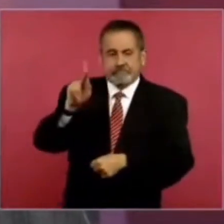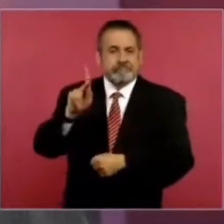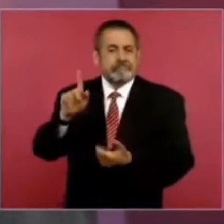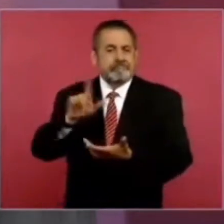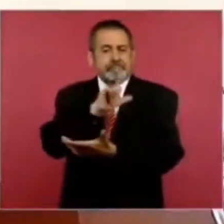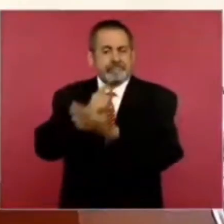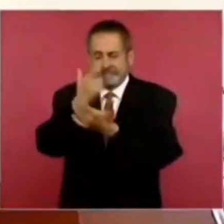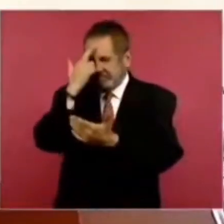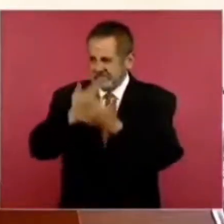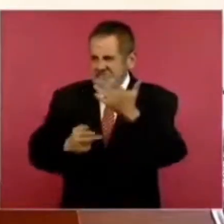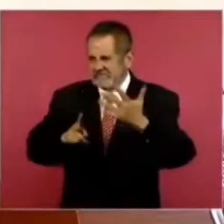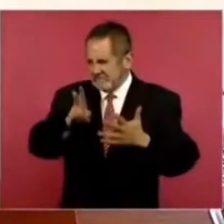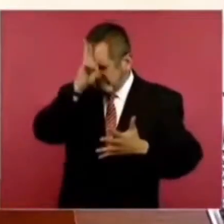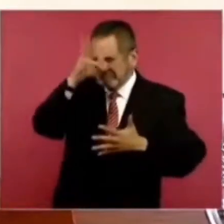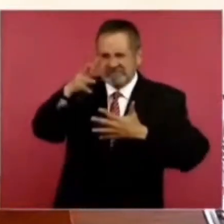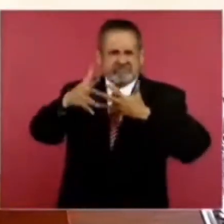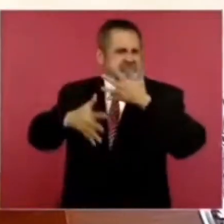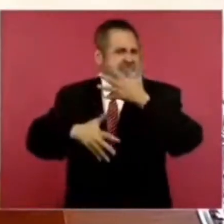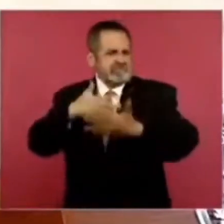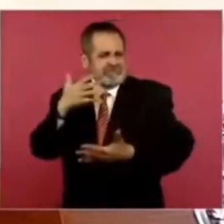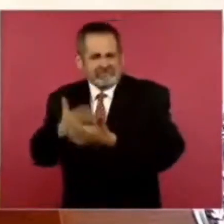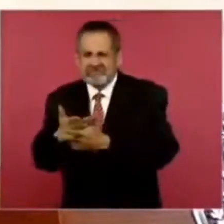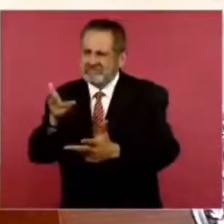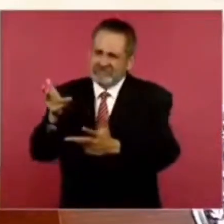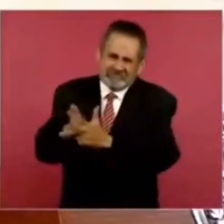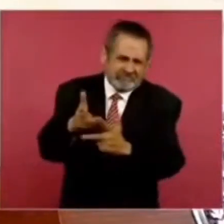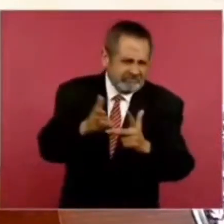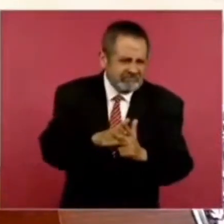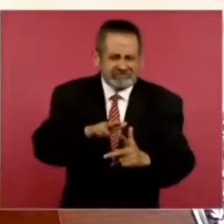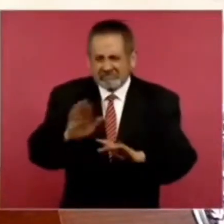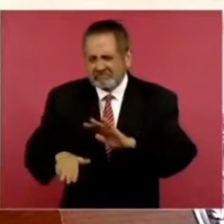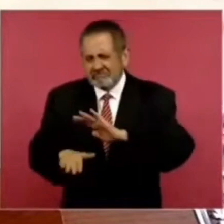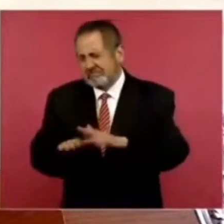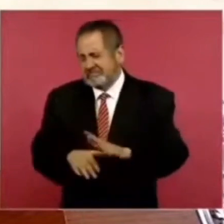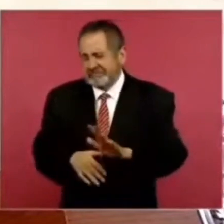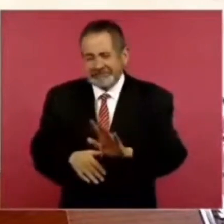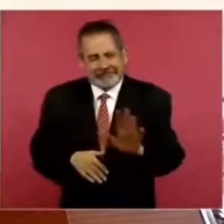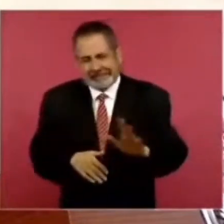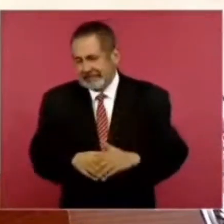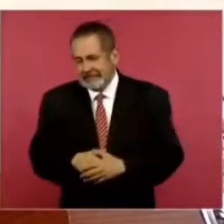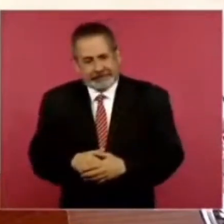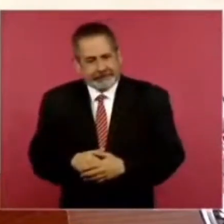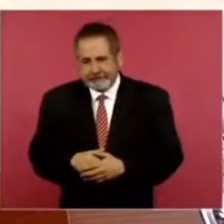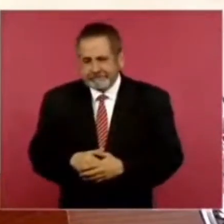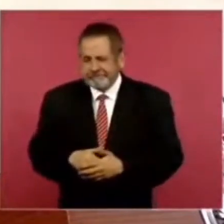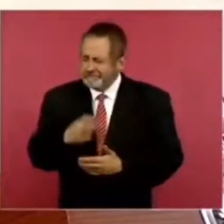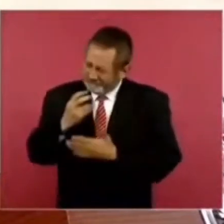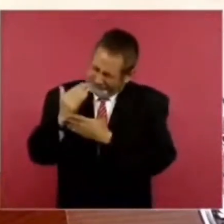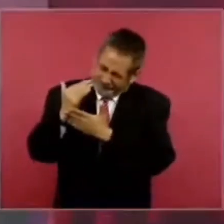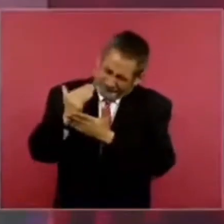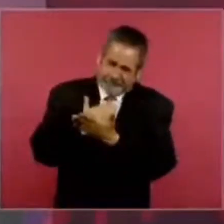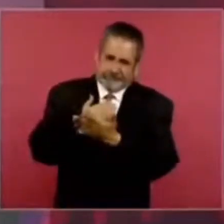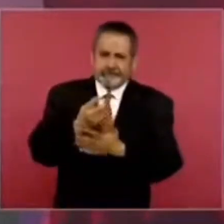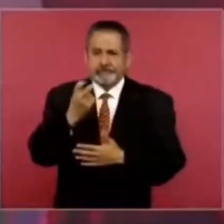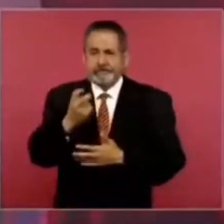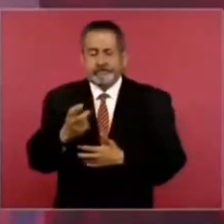la violencia, los homicidios, y entonces sí se